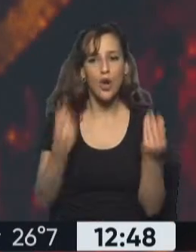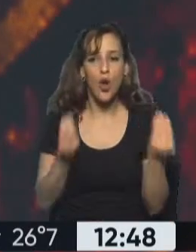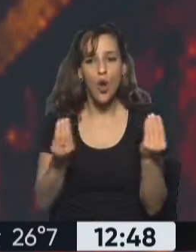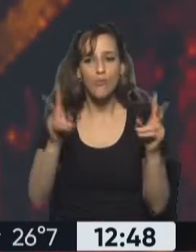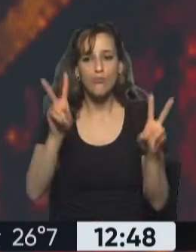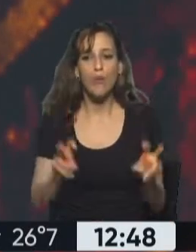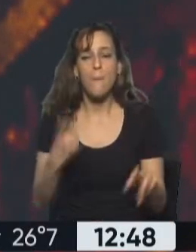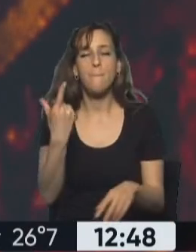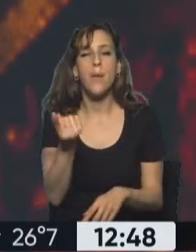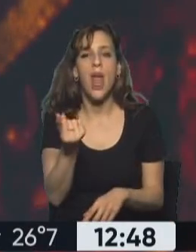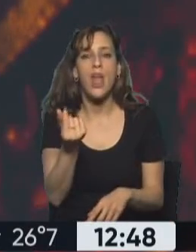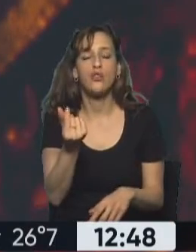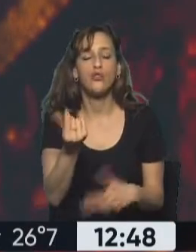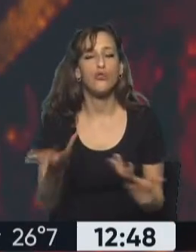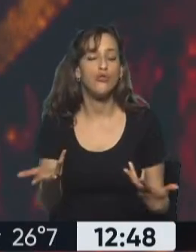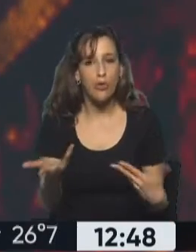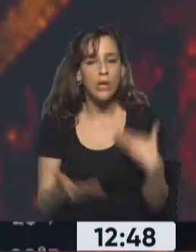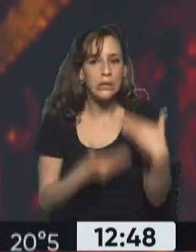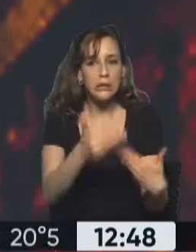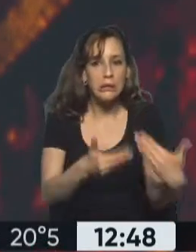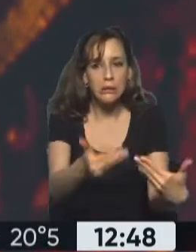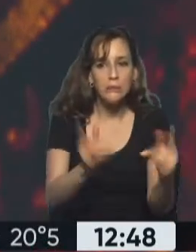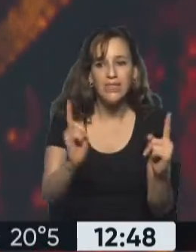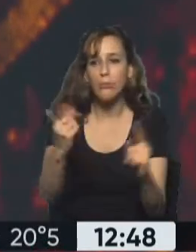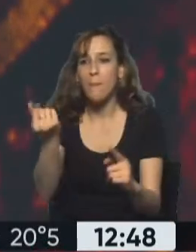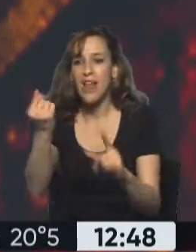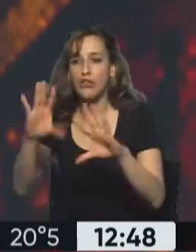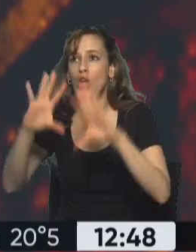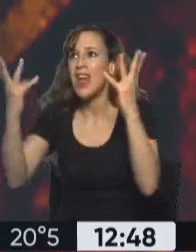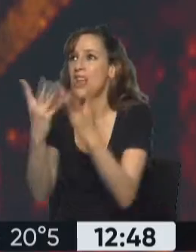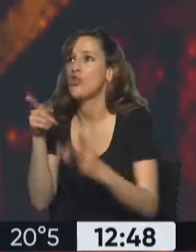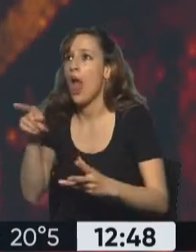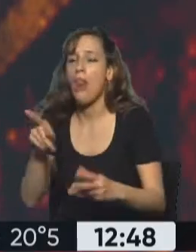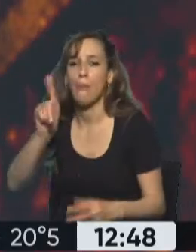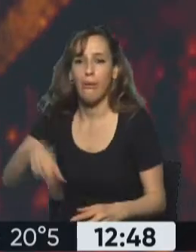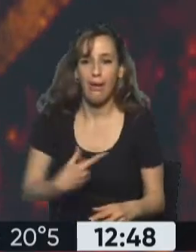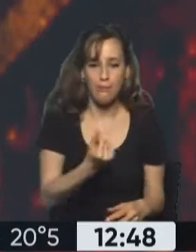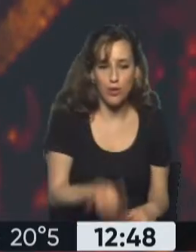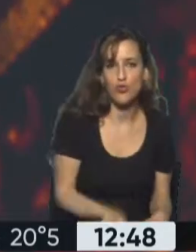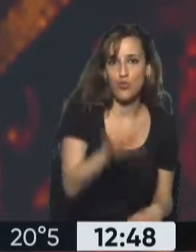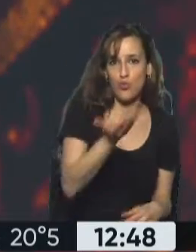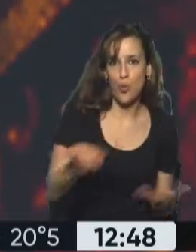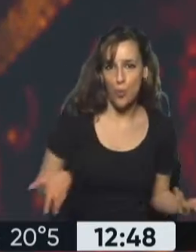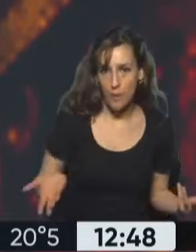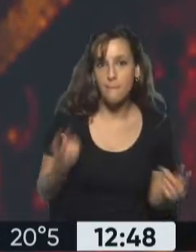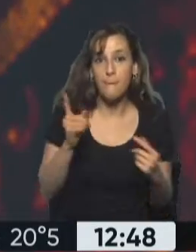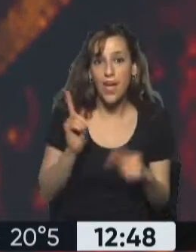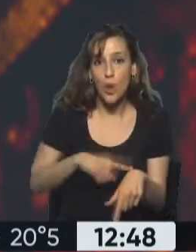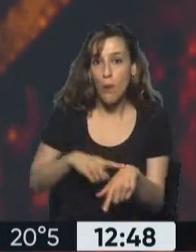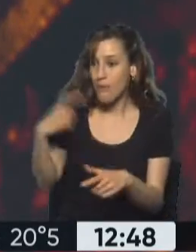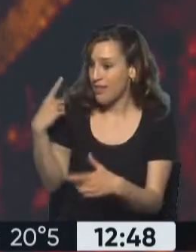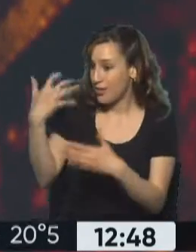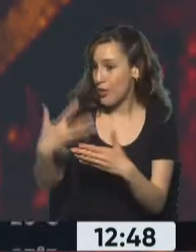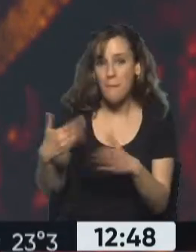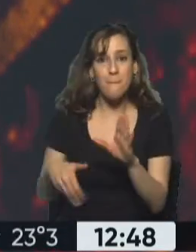que tiene al aumento de los commodities, los precios internacionales como una variable explicativa fundamental, pero que en este último tiempo de repente las